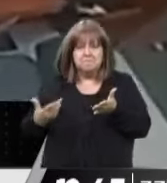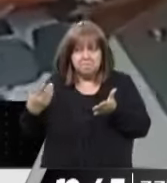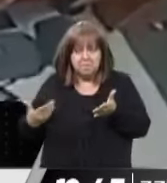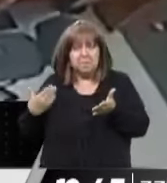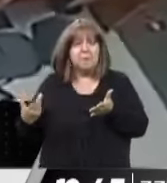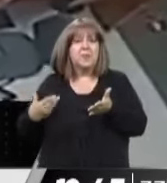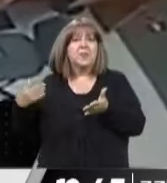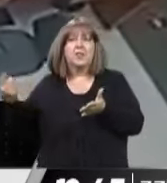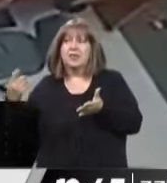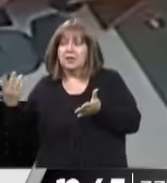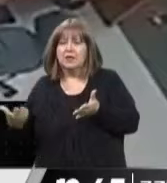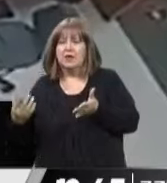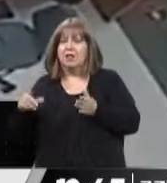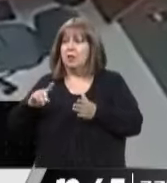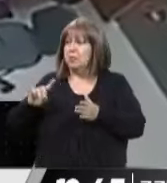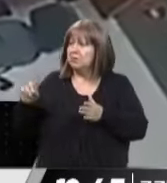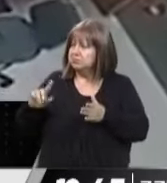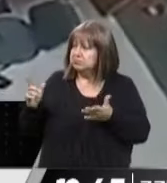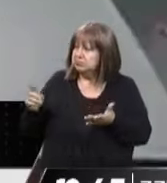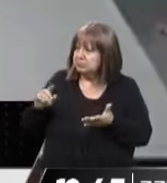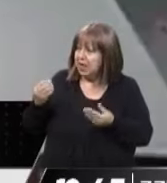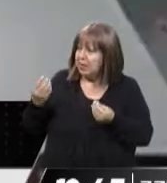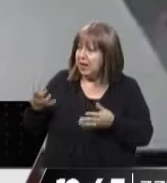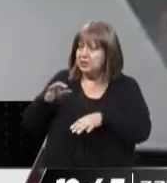videos. Grandes conclusiones.